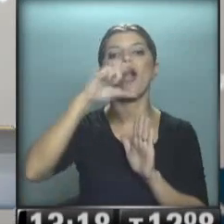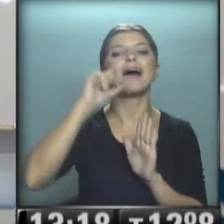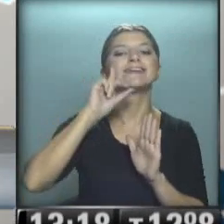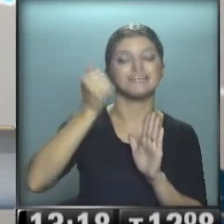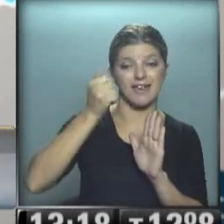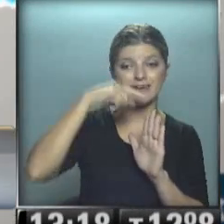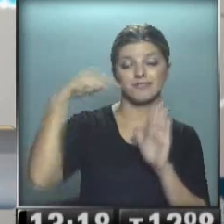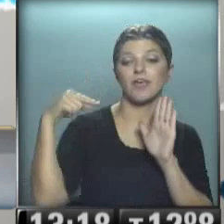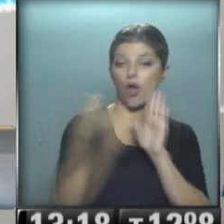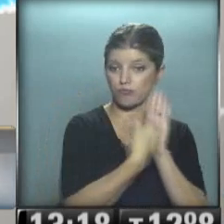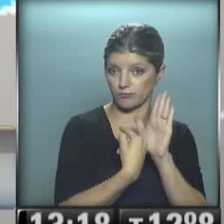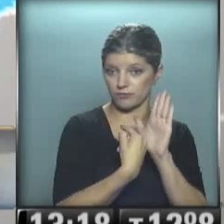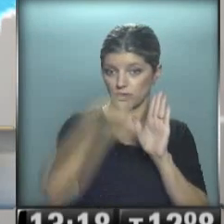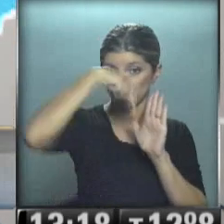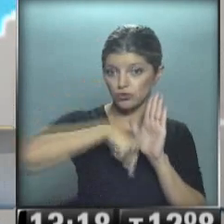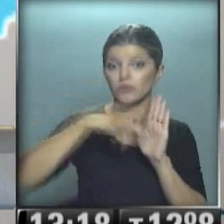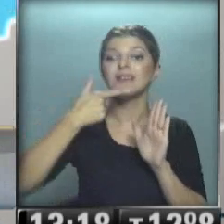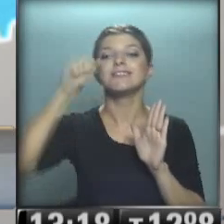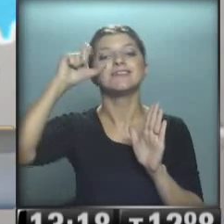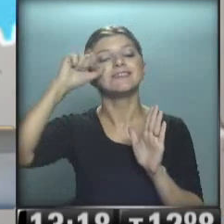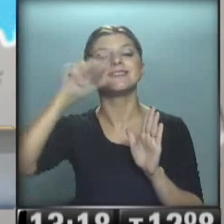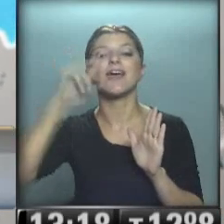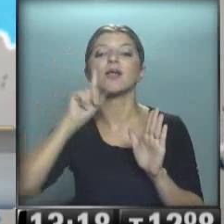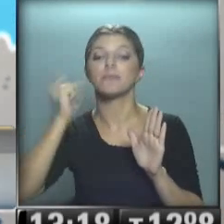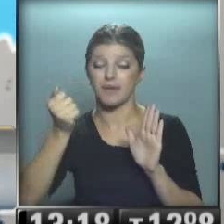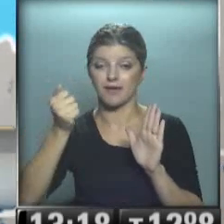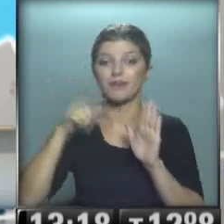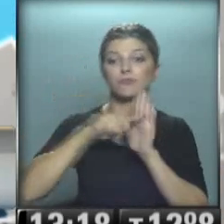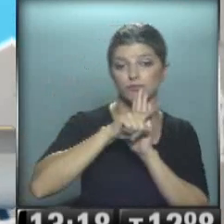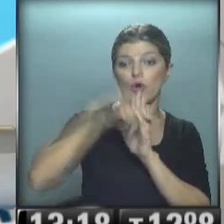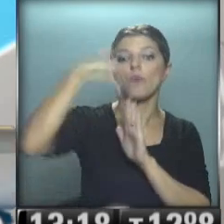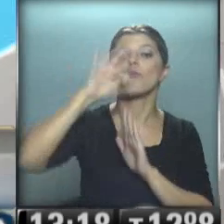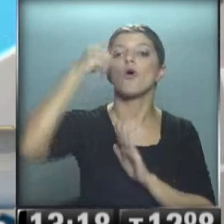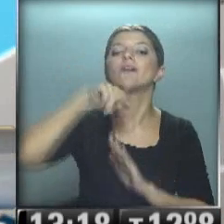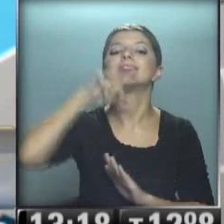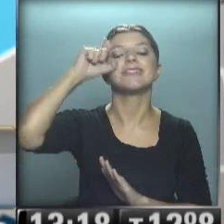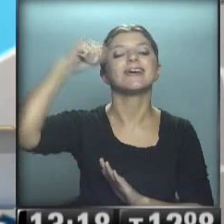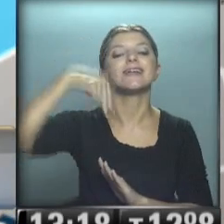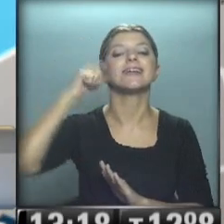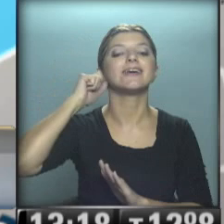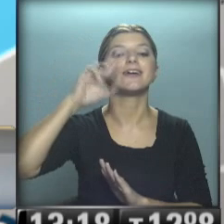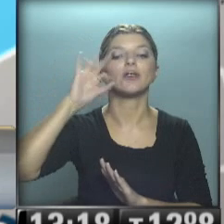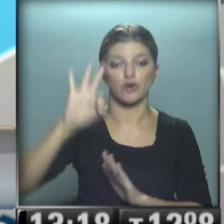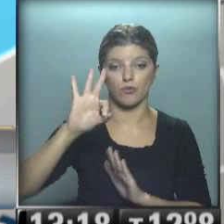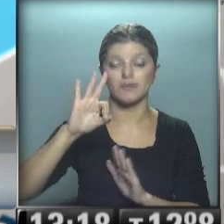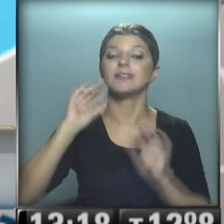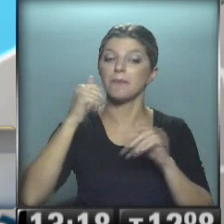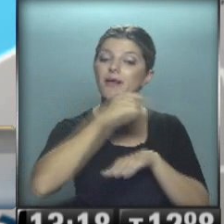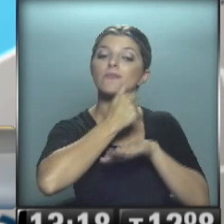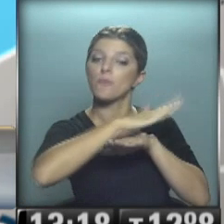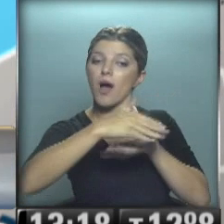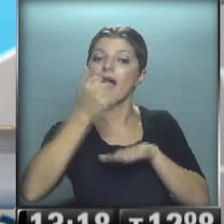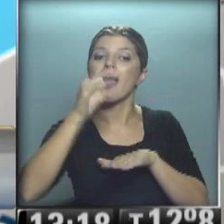norte, oeste y sur, con Serbia en el este, con Montenegro al este y al sur, y asoma al